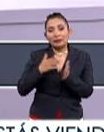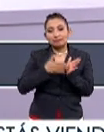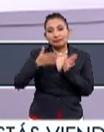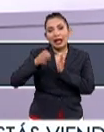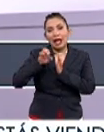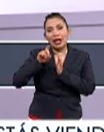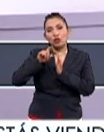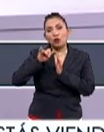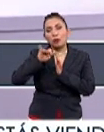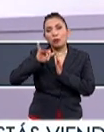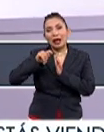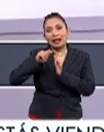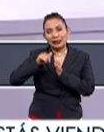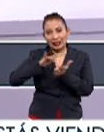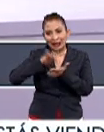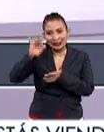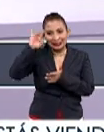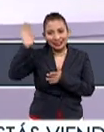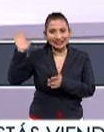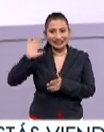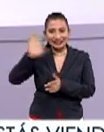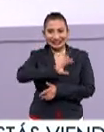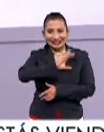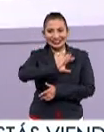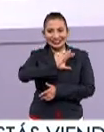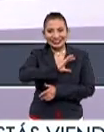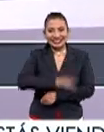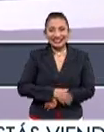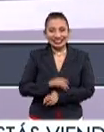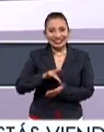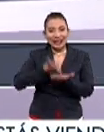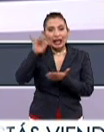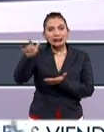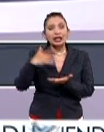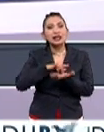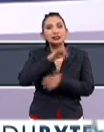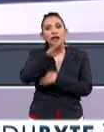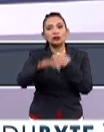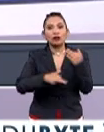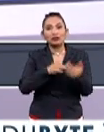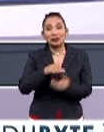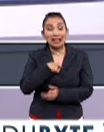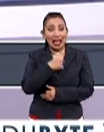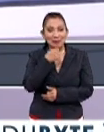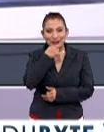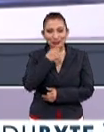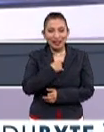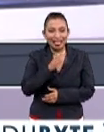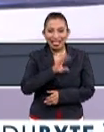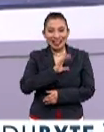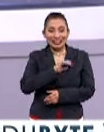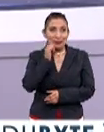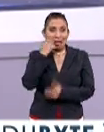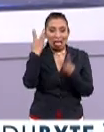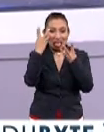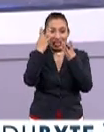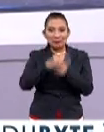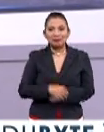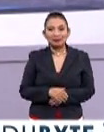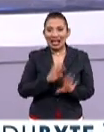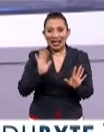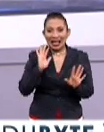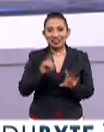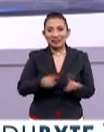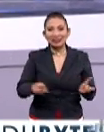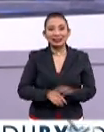de Dubai. Gracias, Gris. Gracias, y gracias a todos. Yo le pegué el micrófono, siempre me regañan, ya lo voy a